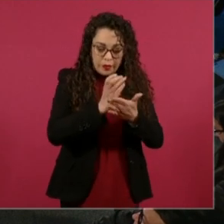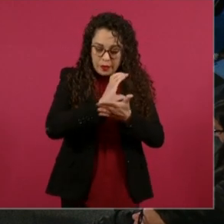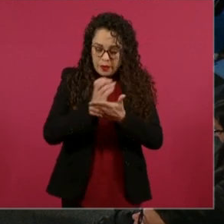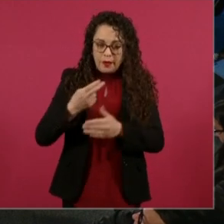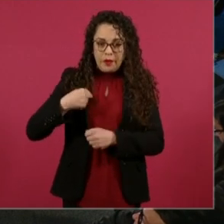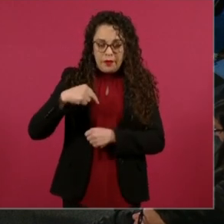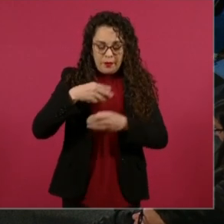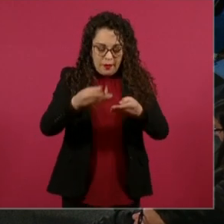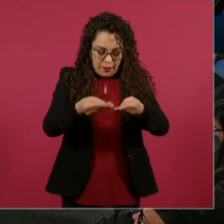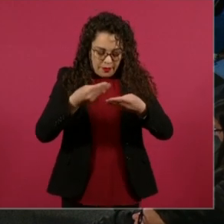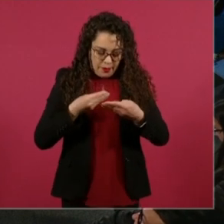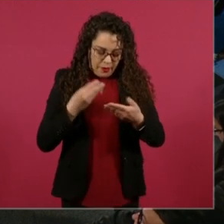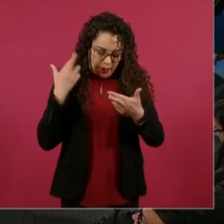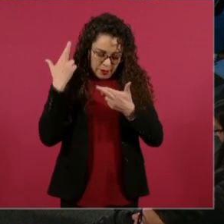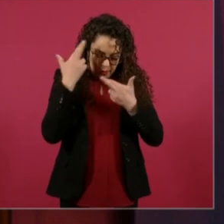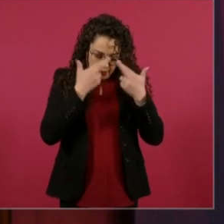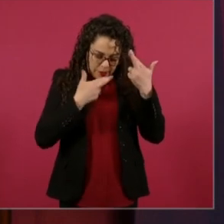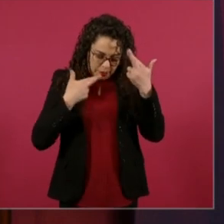¿saben cuántos sacamos?